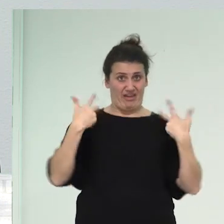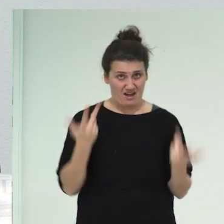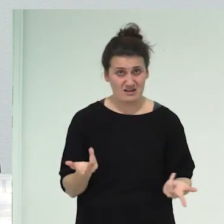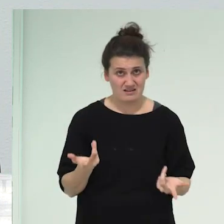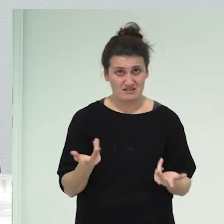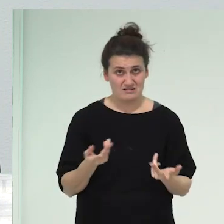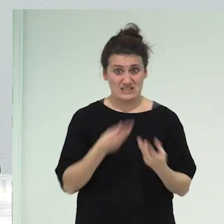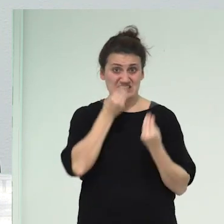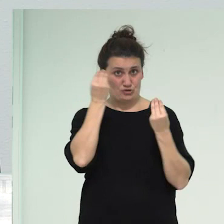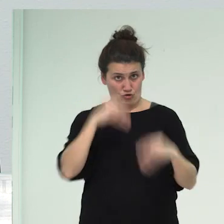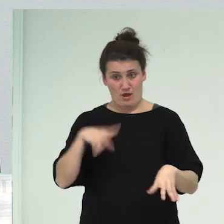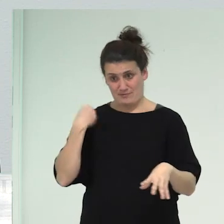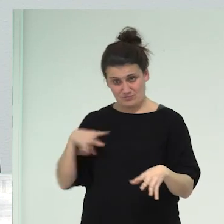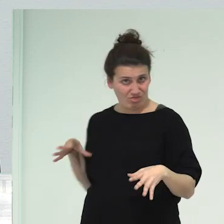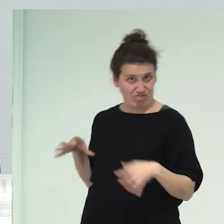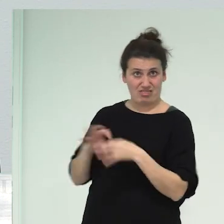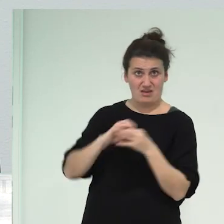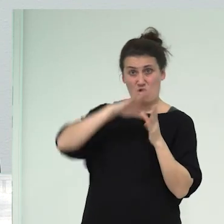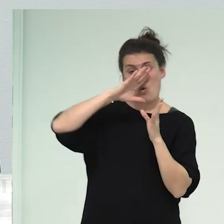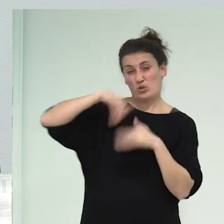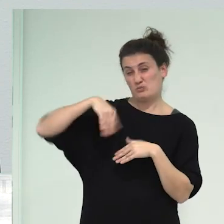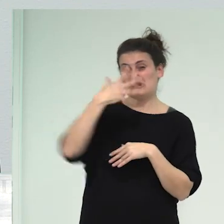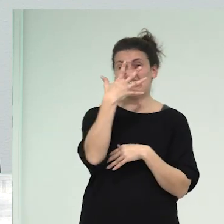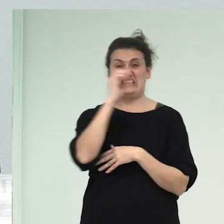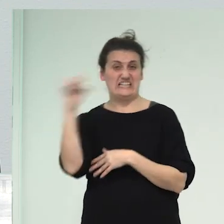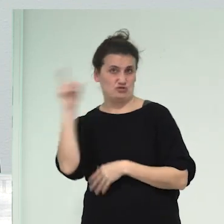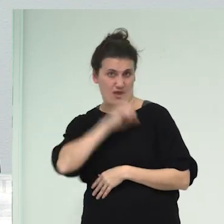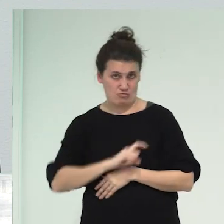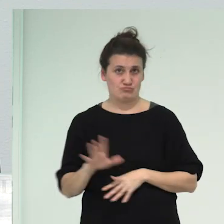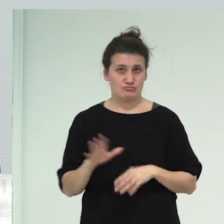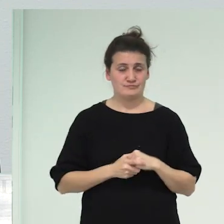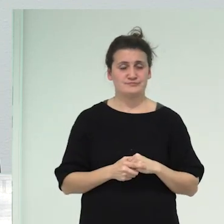durante la historia de los últimos más de 500 años.